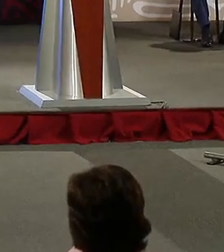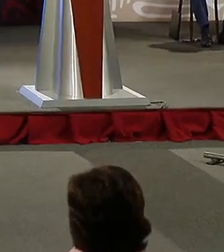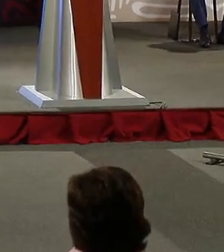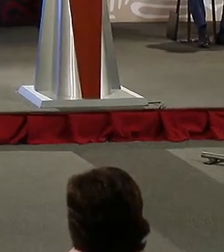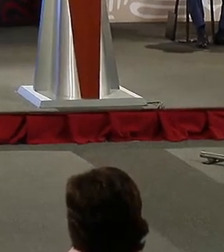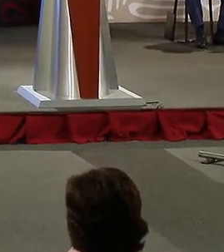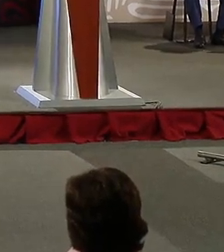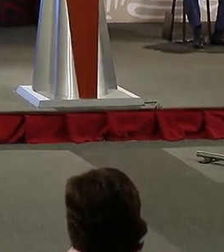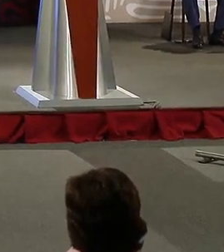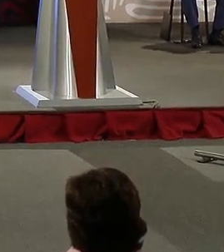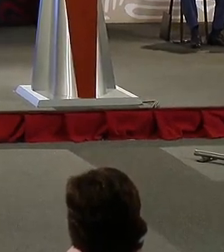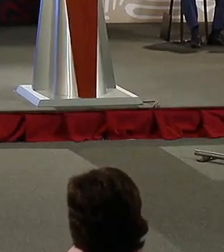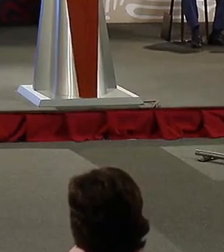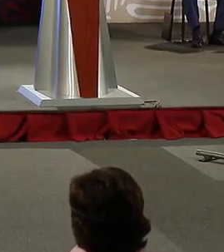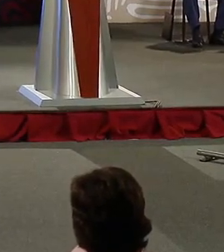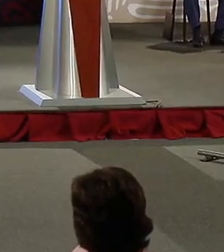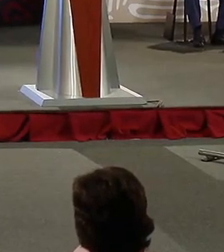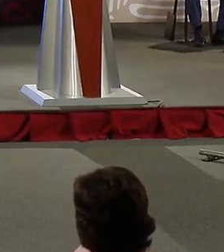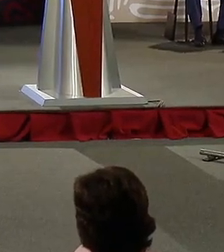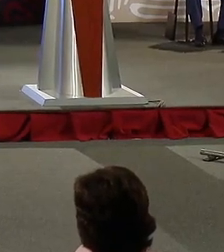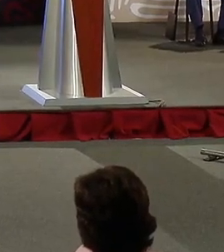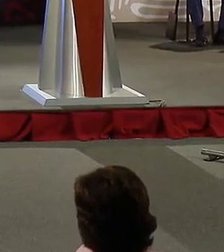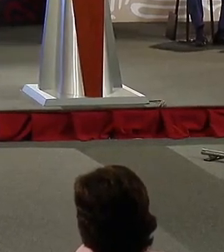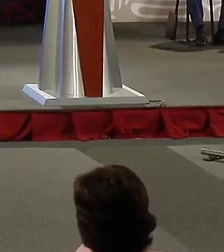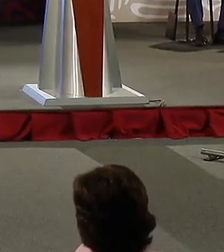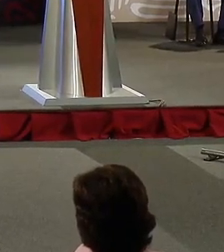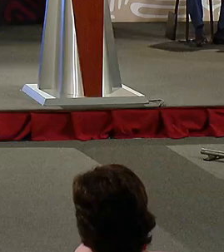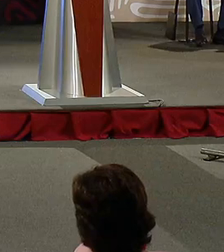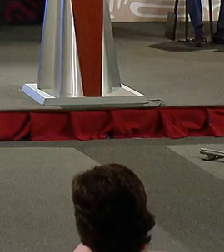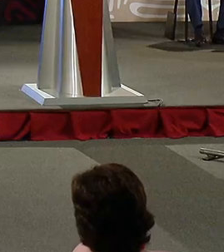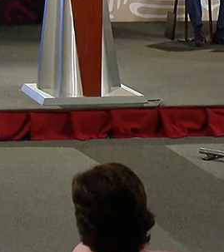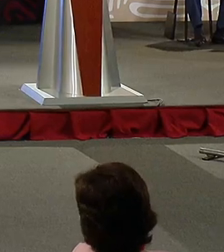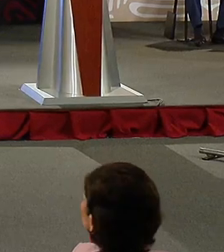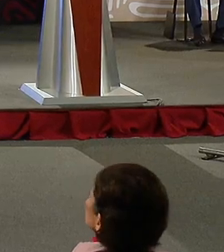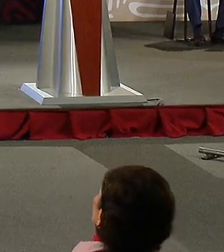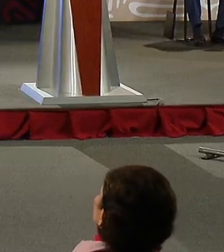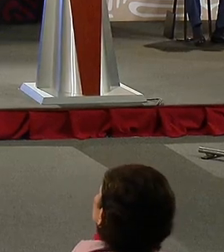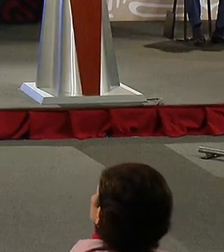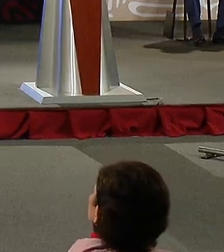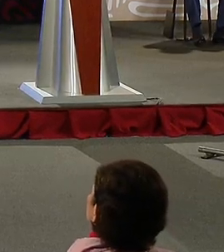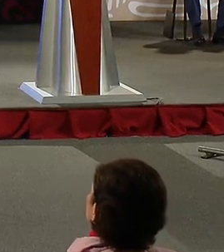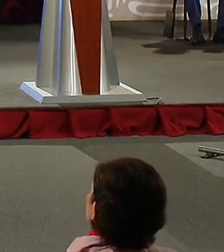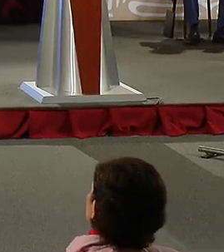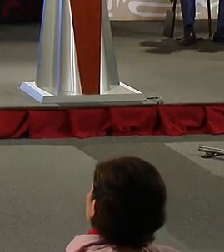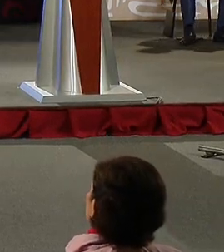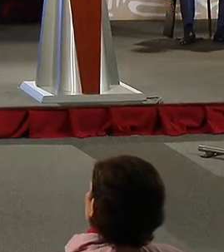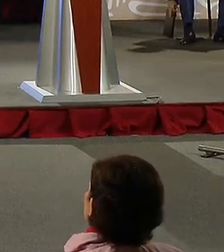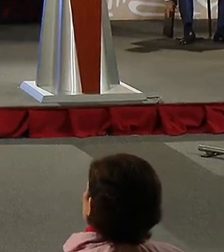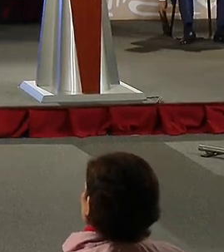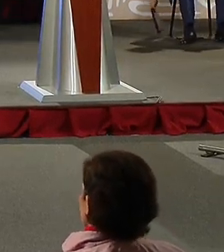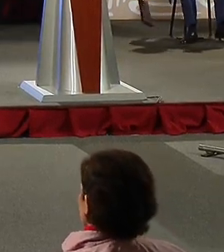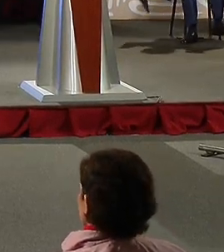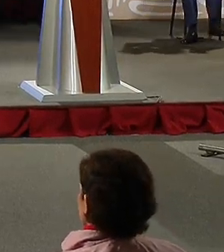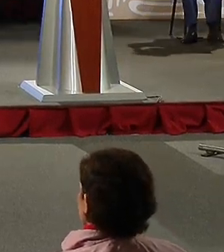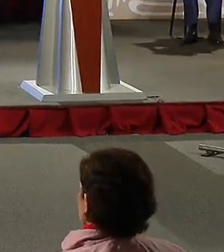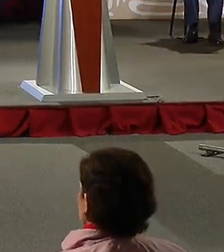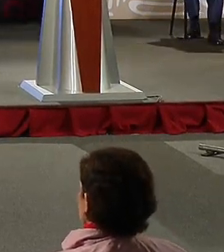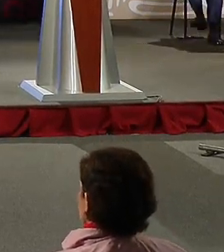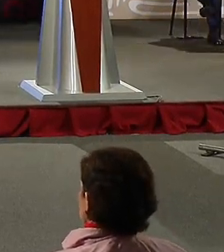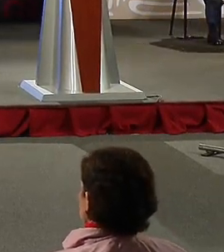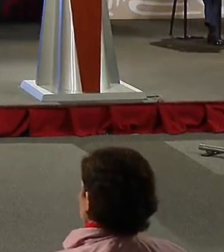Con su permiso, señor presidente, muy buenos días a todas y a todos. Es un gusto enorme estar de regreso en